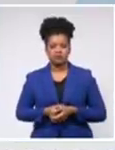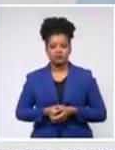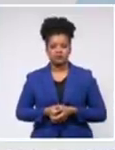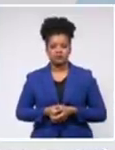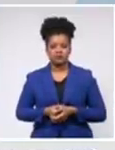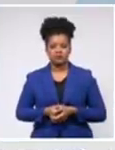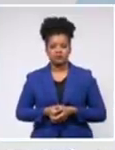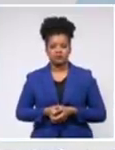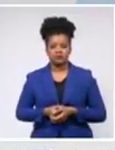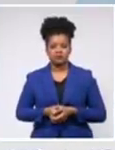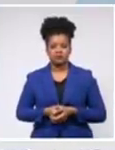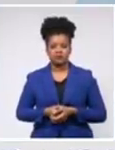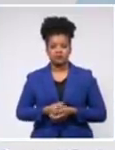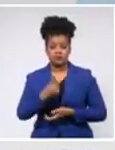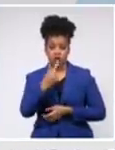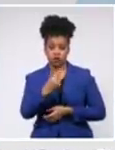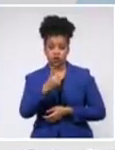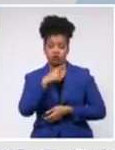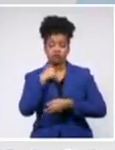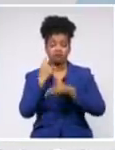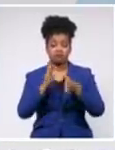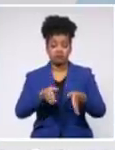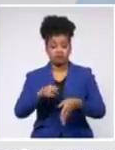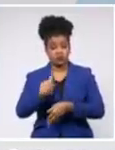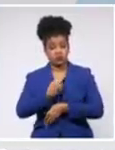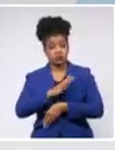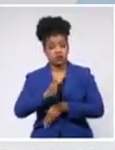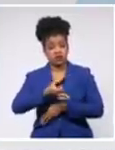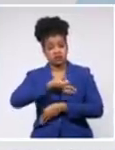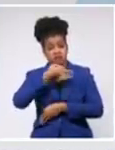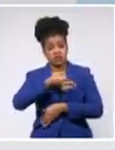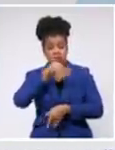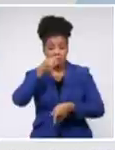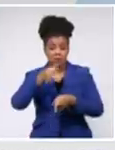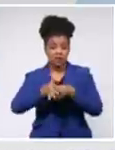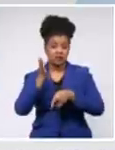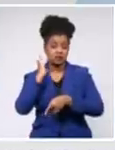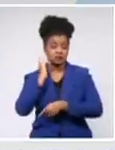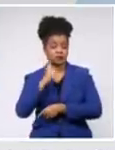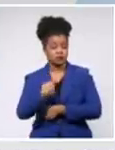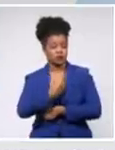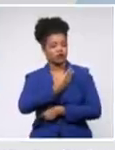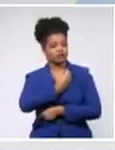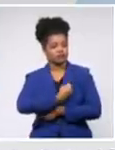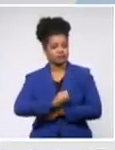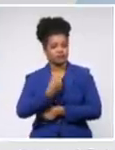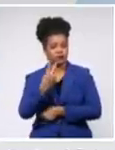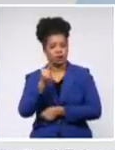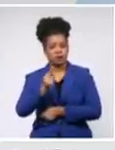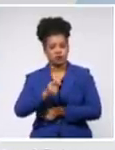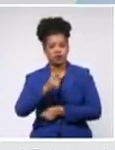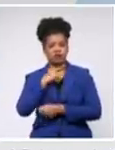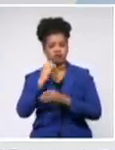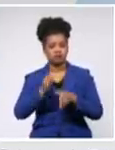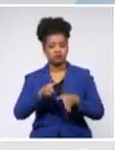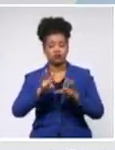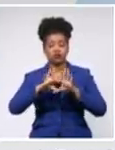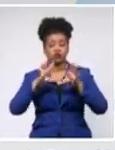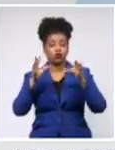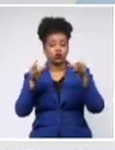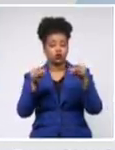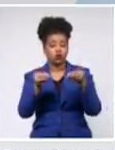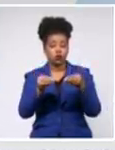Con los 2 fallecidos que explicamos al inicio de la conferencia y que lamentamos este desenlace